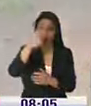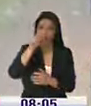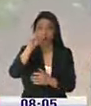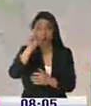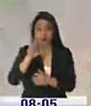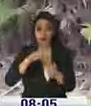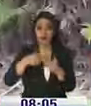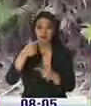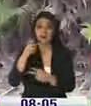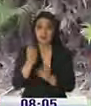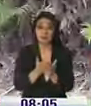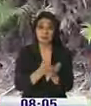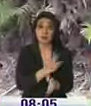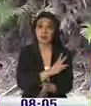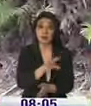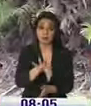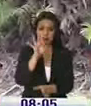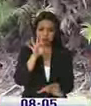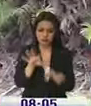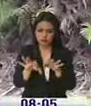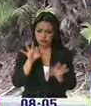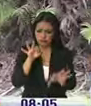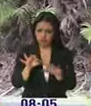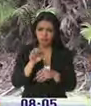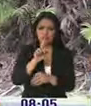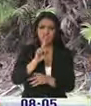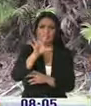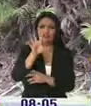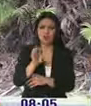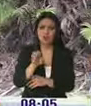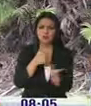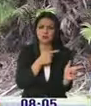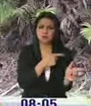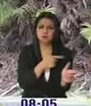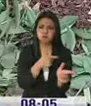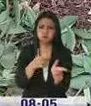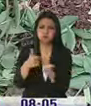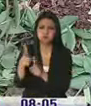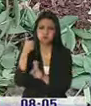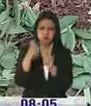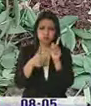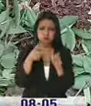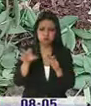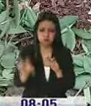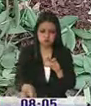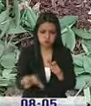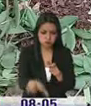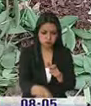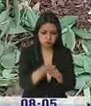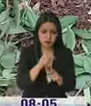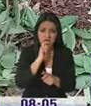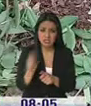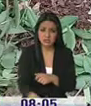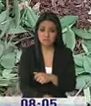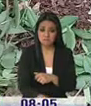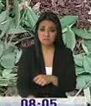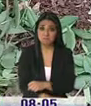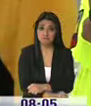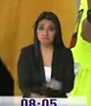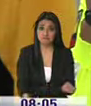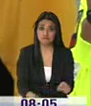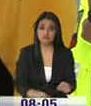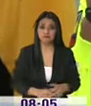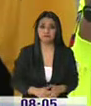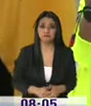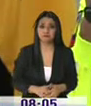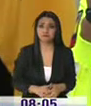Marina, recogieron en el lugar 150 vainas percutidas de fusil y pistola, orámenes de granada y rastros de esquirlas.